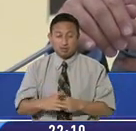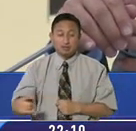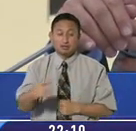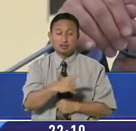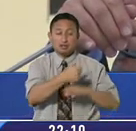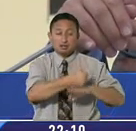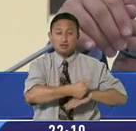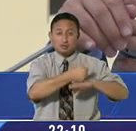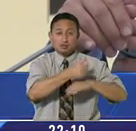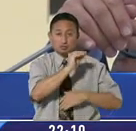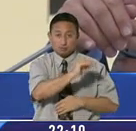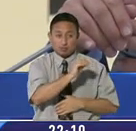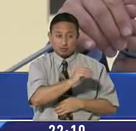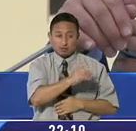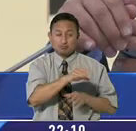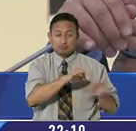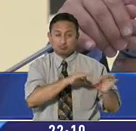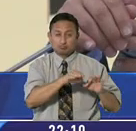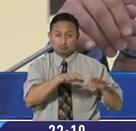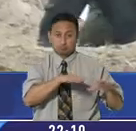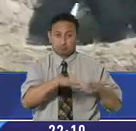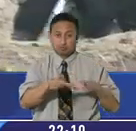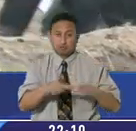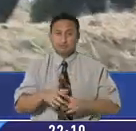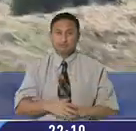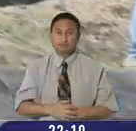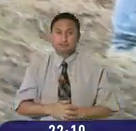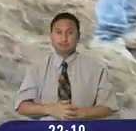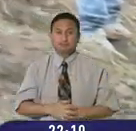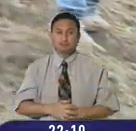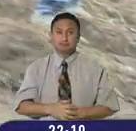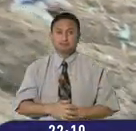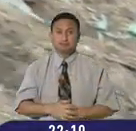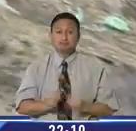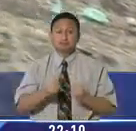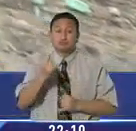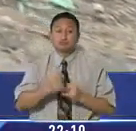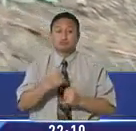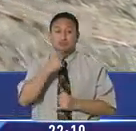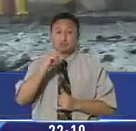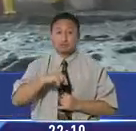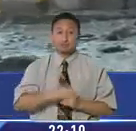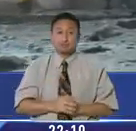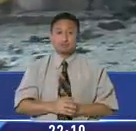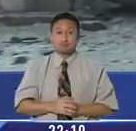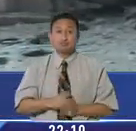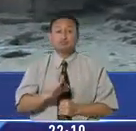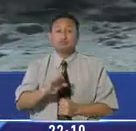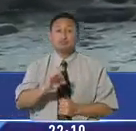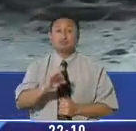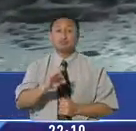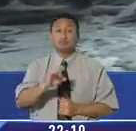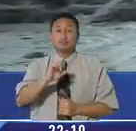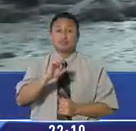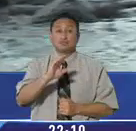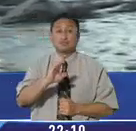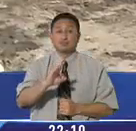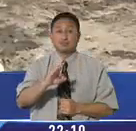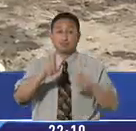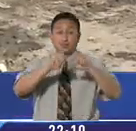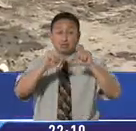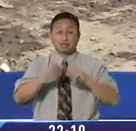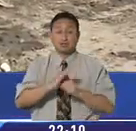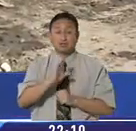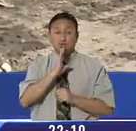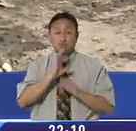a través del puesto de mando unificado. Concluyó diciendo que los trabajos que la empresa de agua potable ha realizado en estos días